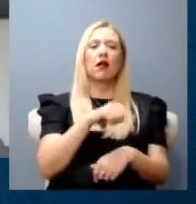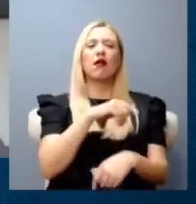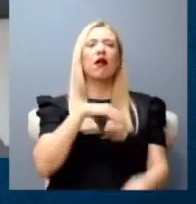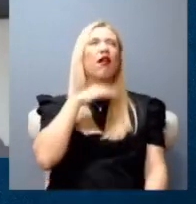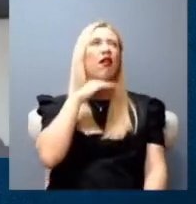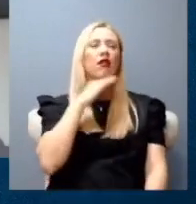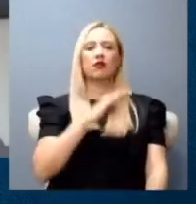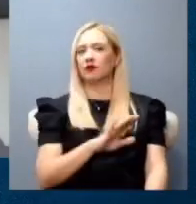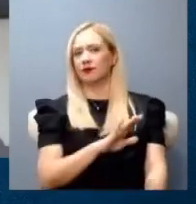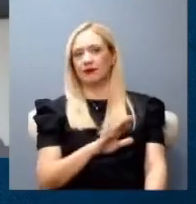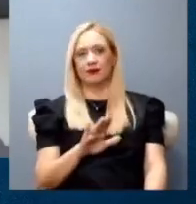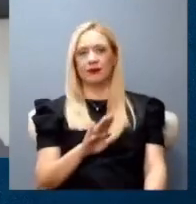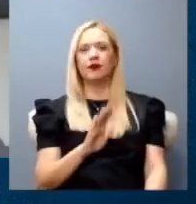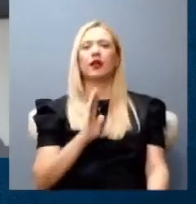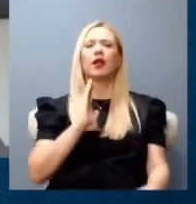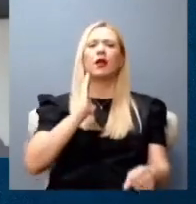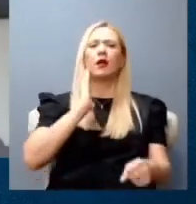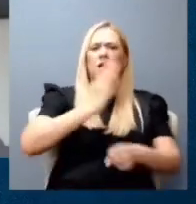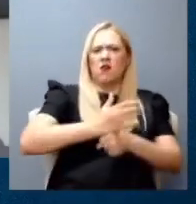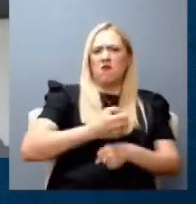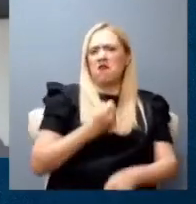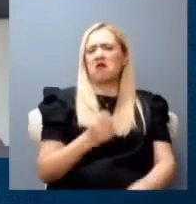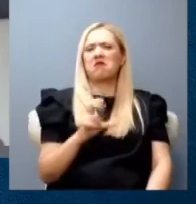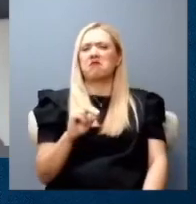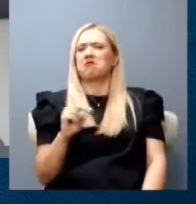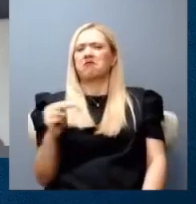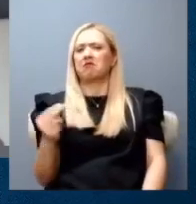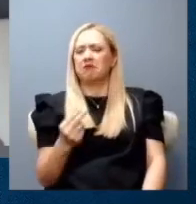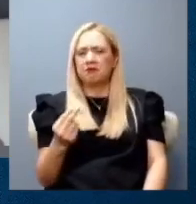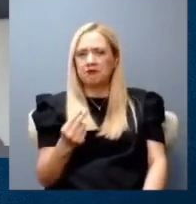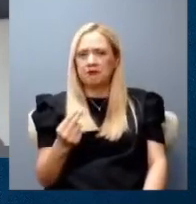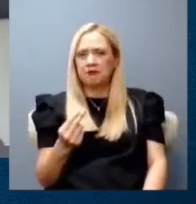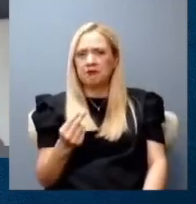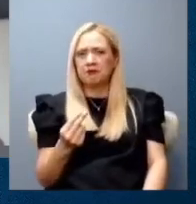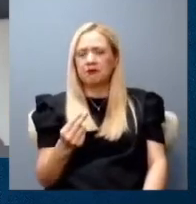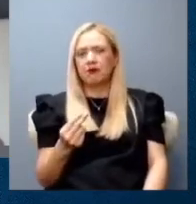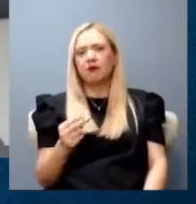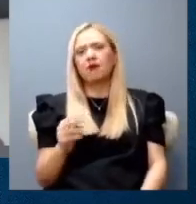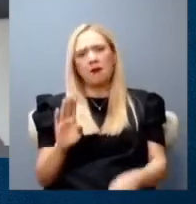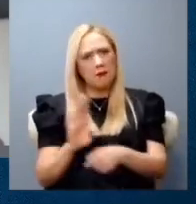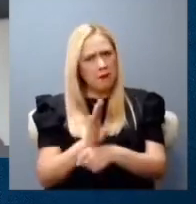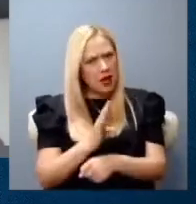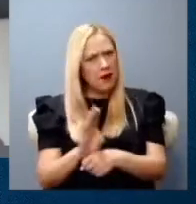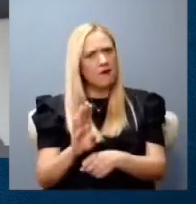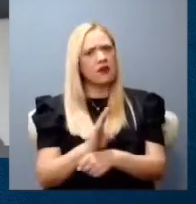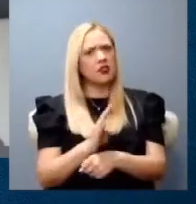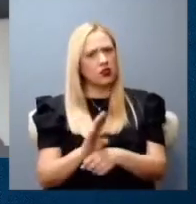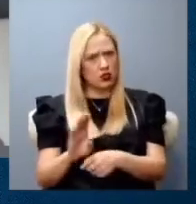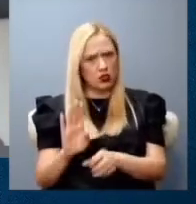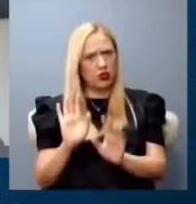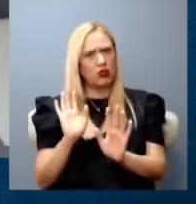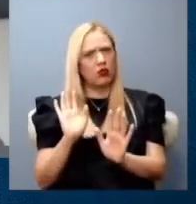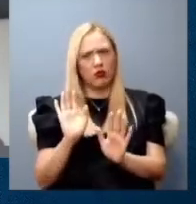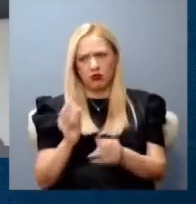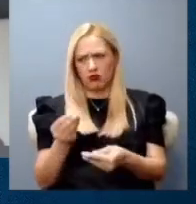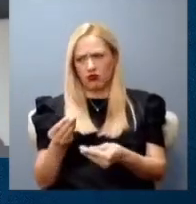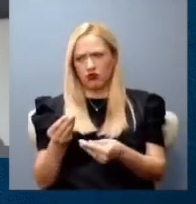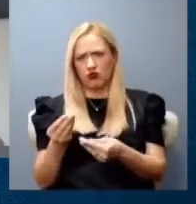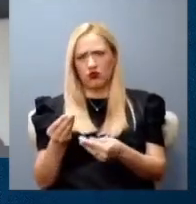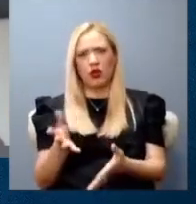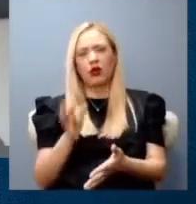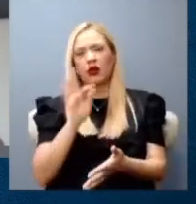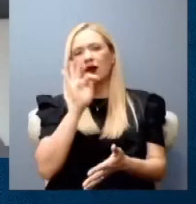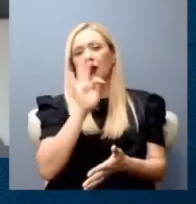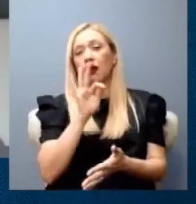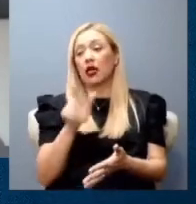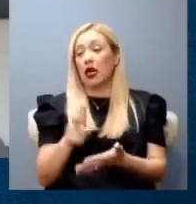una serie de beneficios que incluyen la no privación de la libertad para quienes aún siendo responsables de